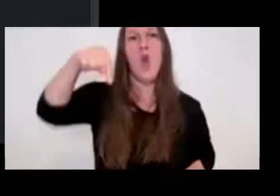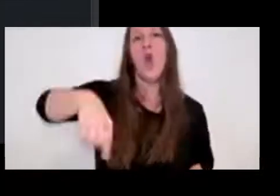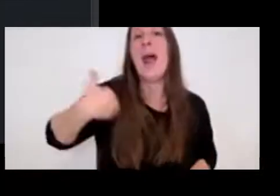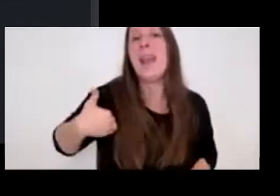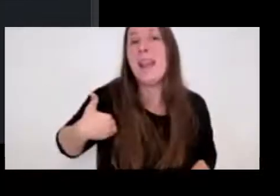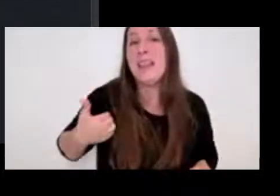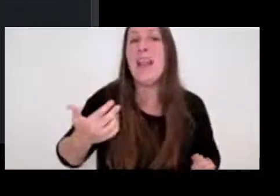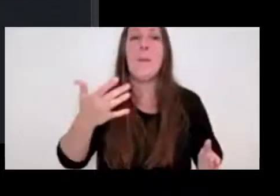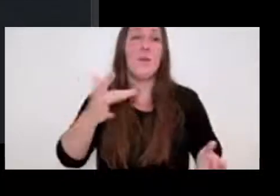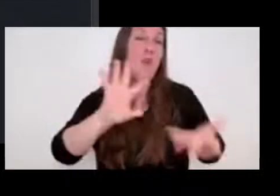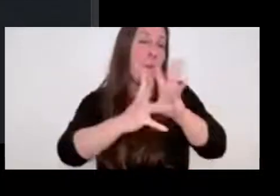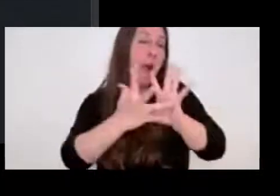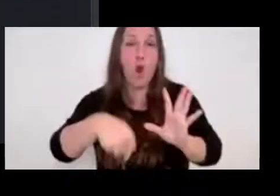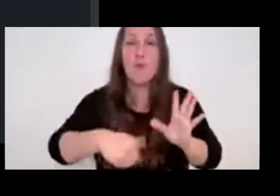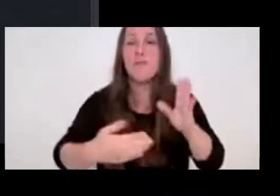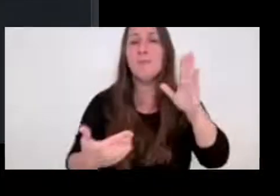de los 90